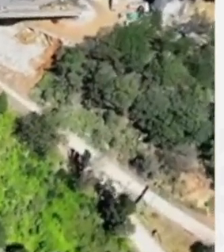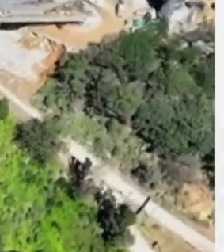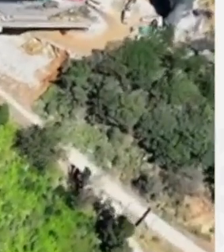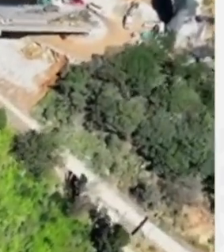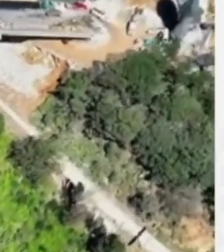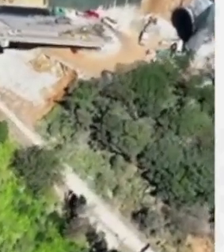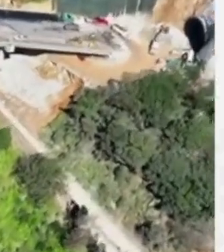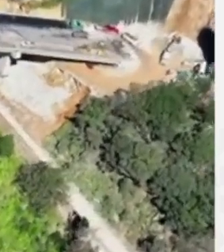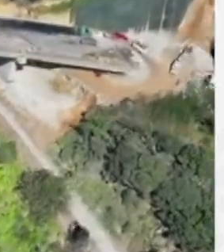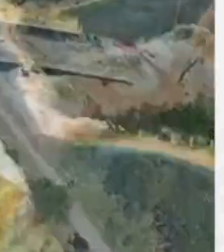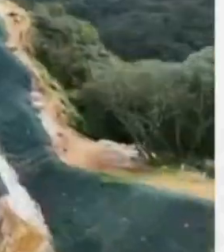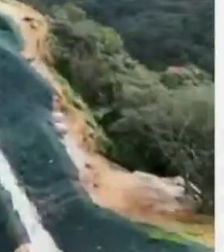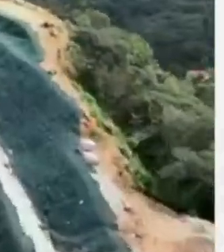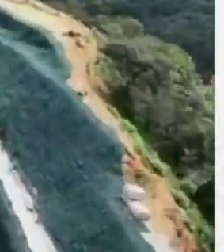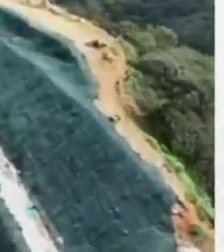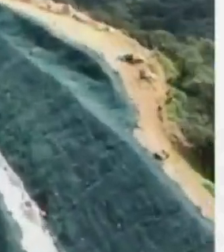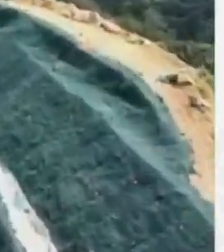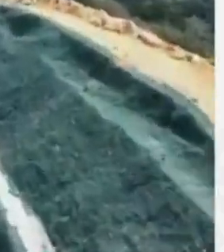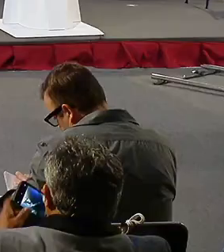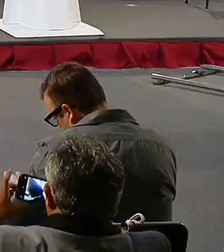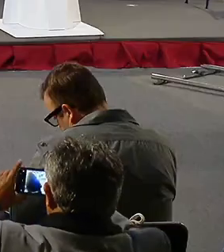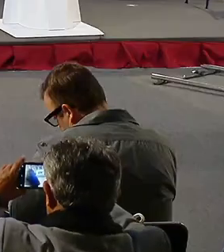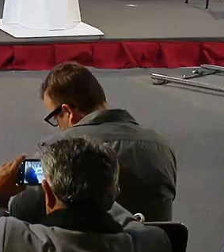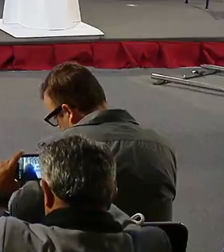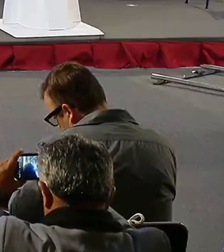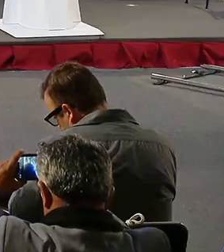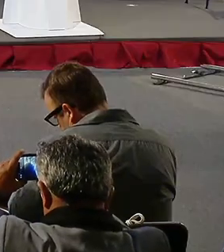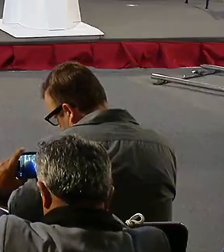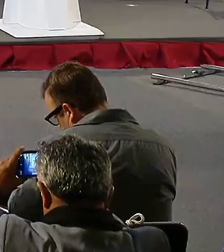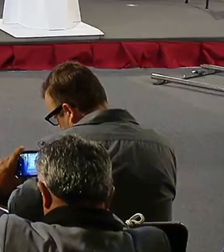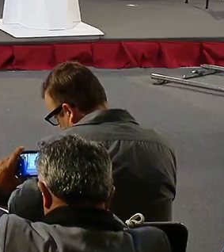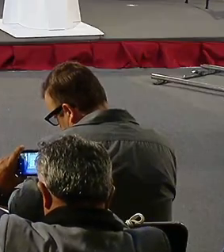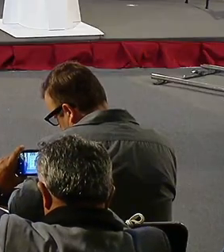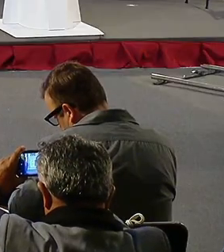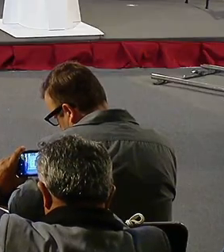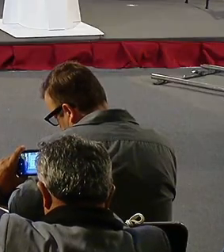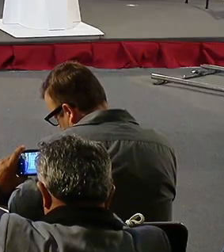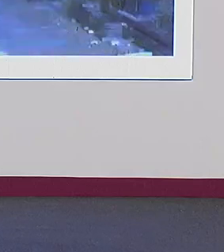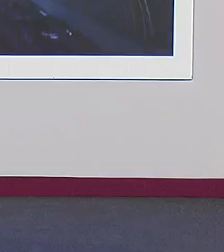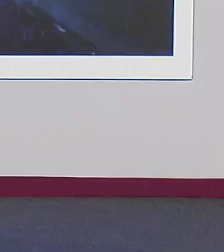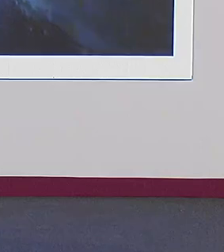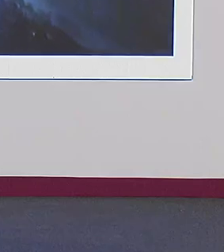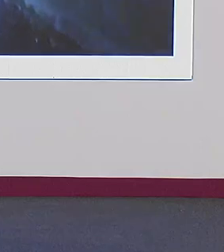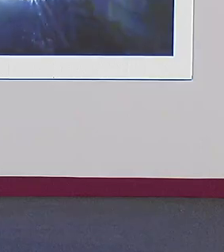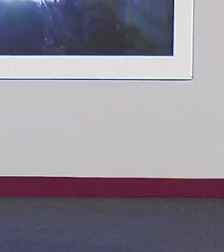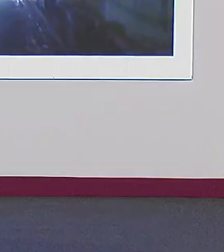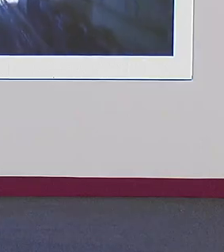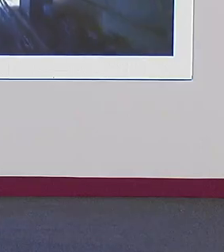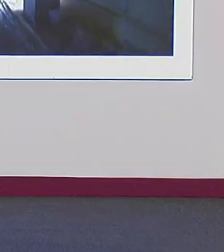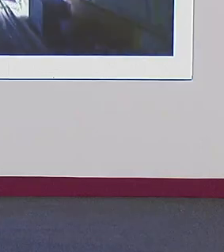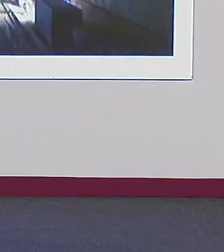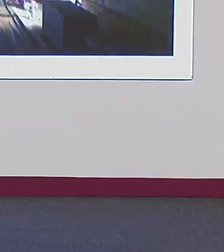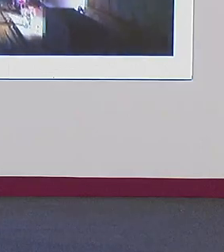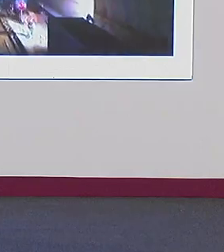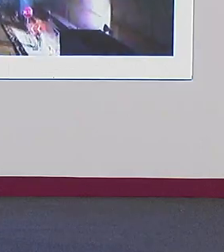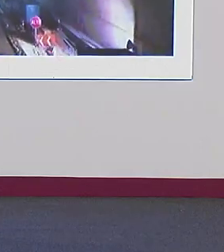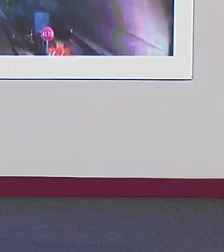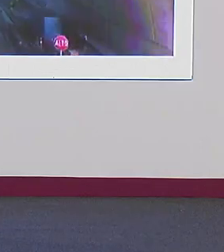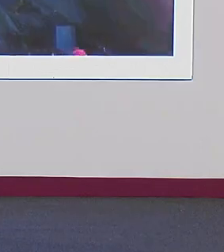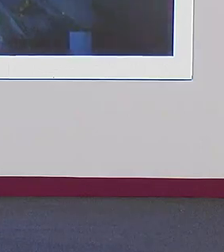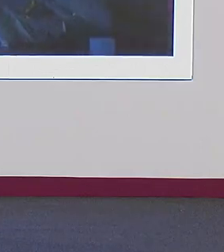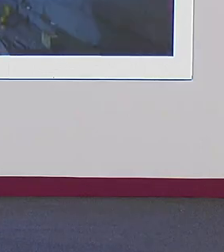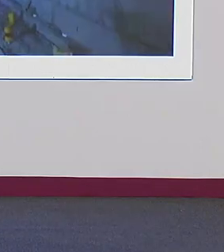dos están en proceso. Y de los dos túneles hay uno prácticamente concluido y hay otro que